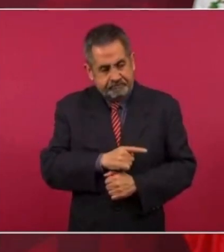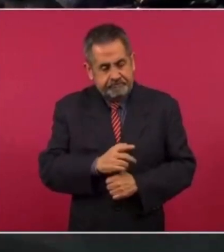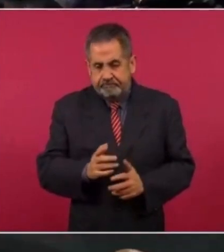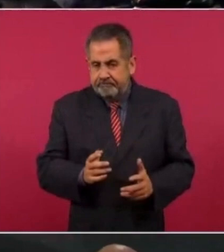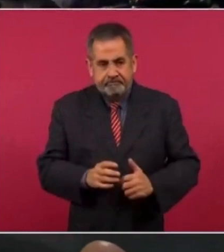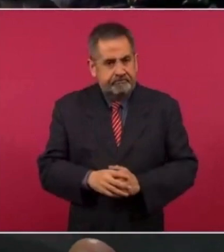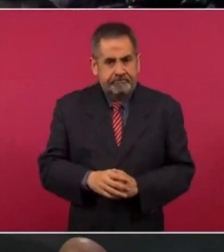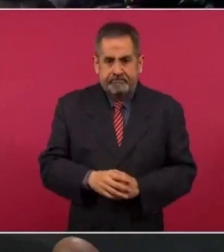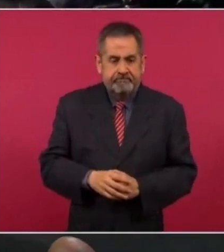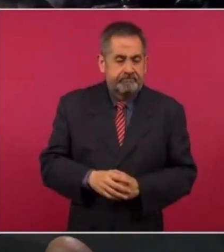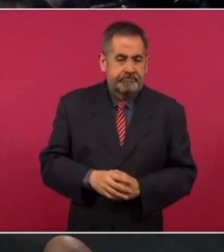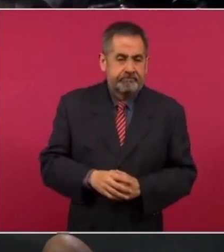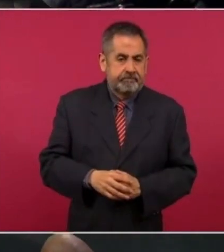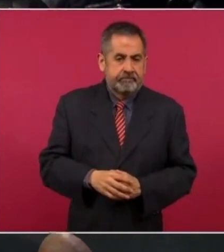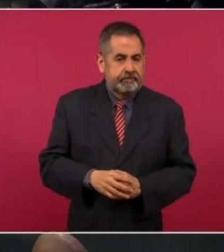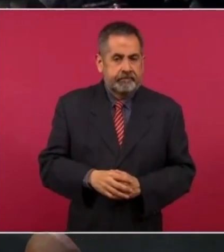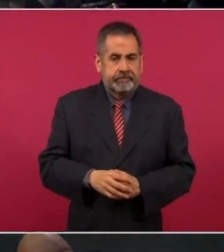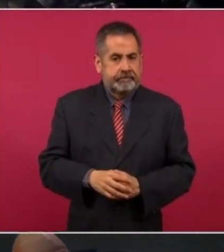que ahora